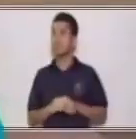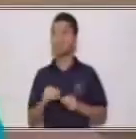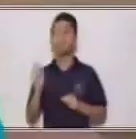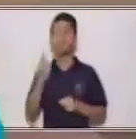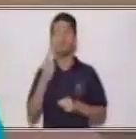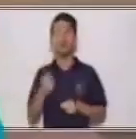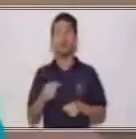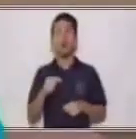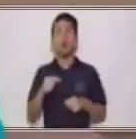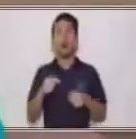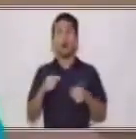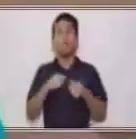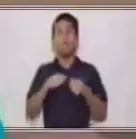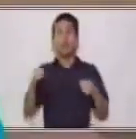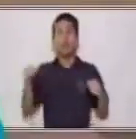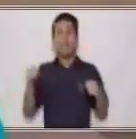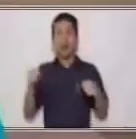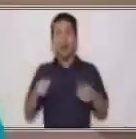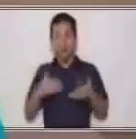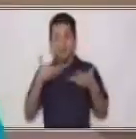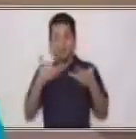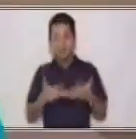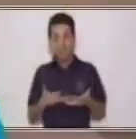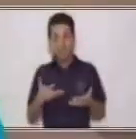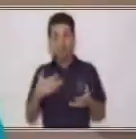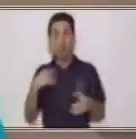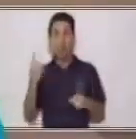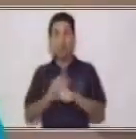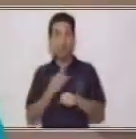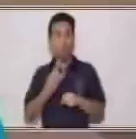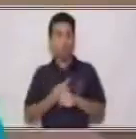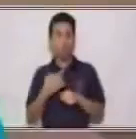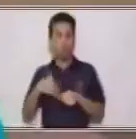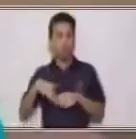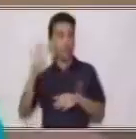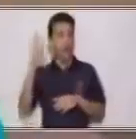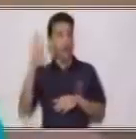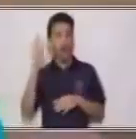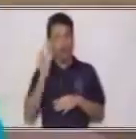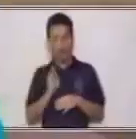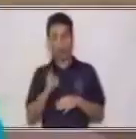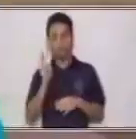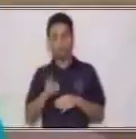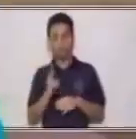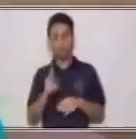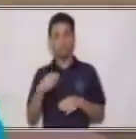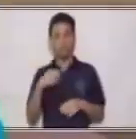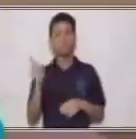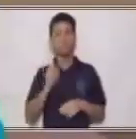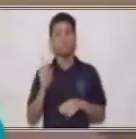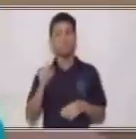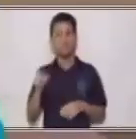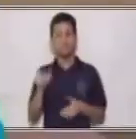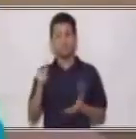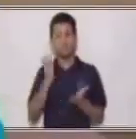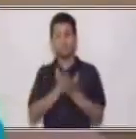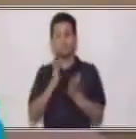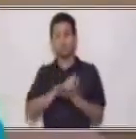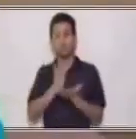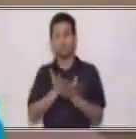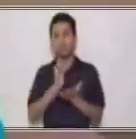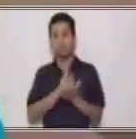de peso son muy útiles en todo momento, principalmente en la cocina, que es donde